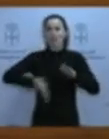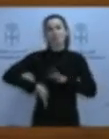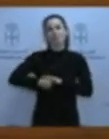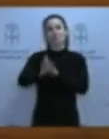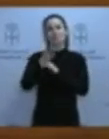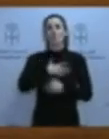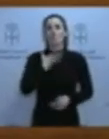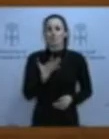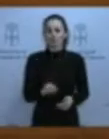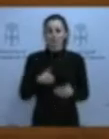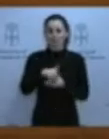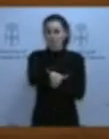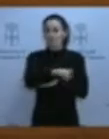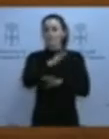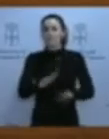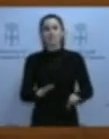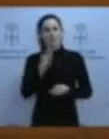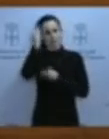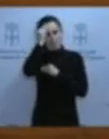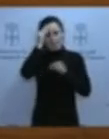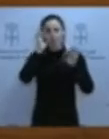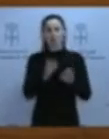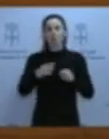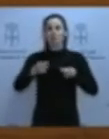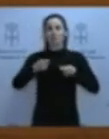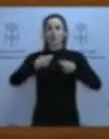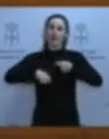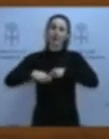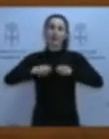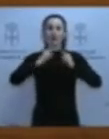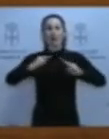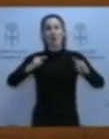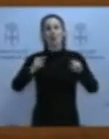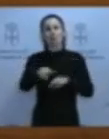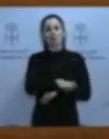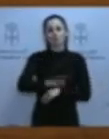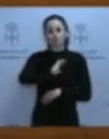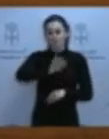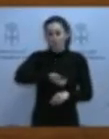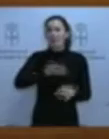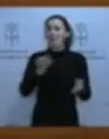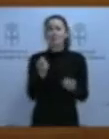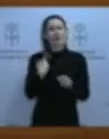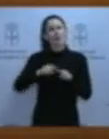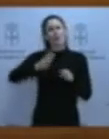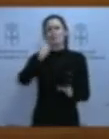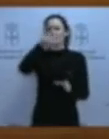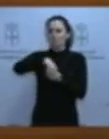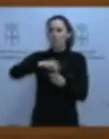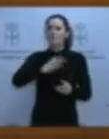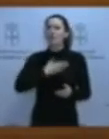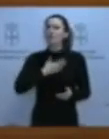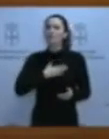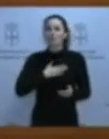Por eso proponemos la consideración de los mercados locales y comarcales como elementos integrantes del patrimonio